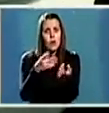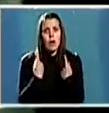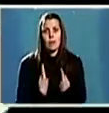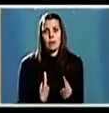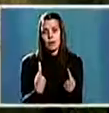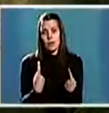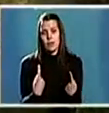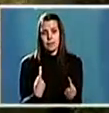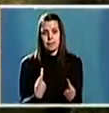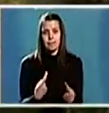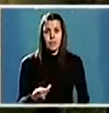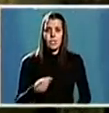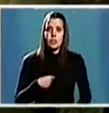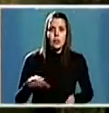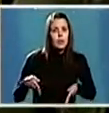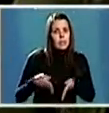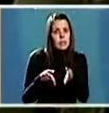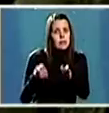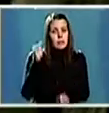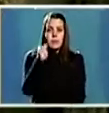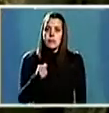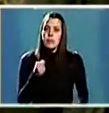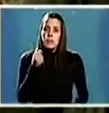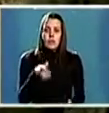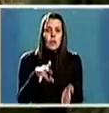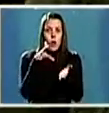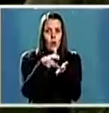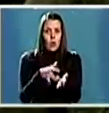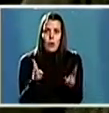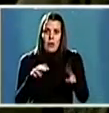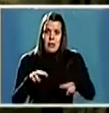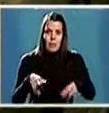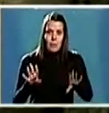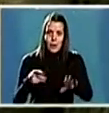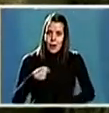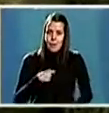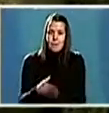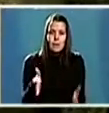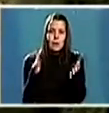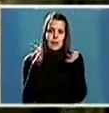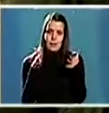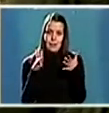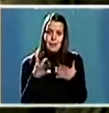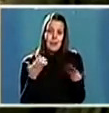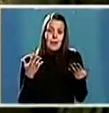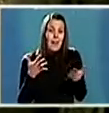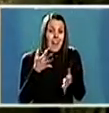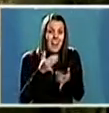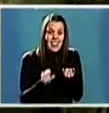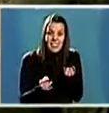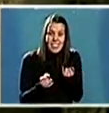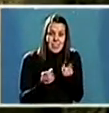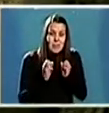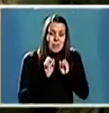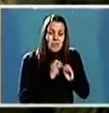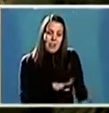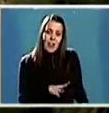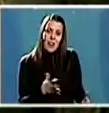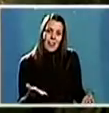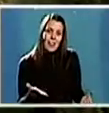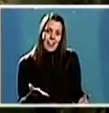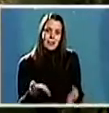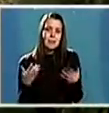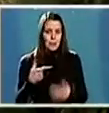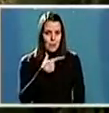co itinerario francés. O camiño non o fixen, sería unha cousa que me gustaría moito facer, pero bueno, estás no sitio, ao final non o faz, pero sí